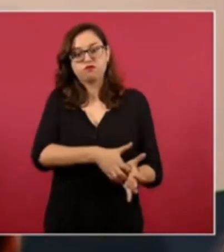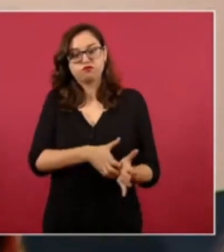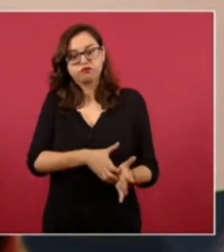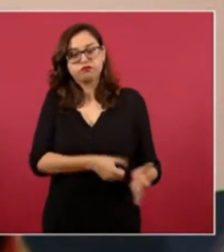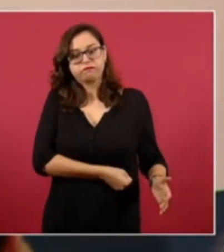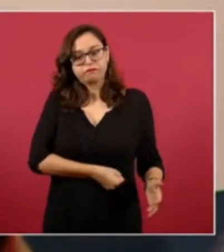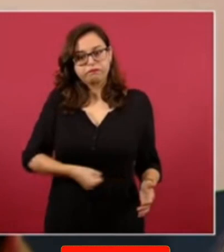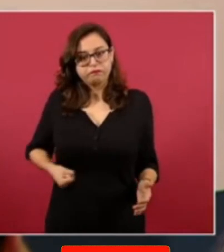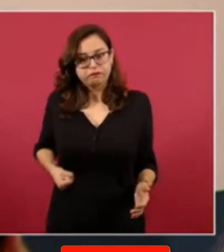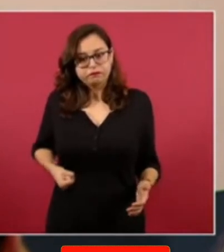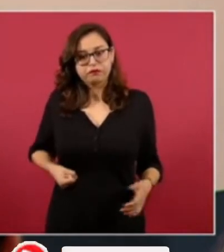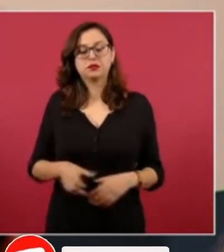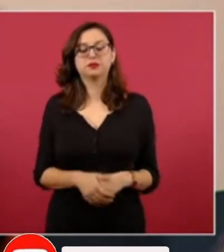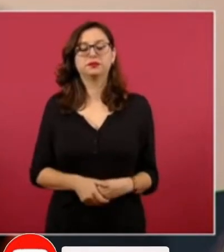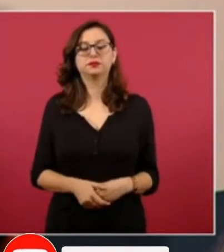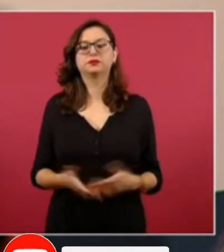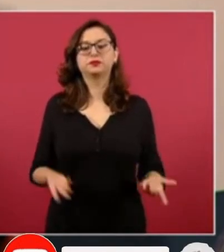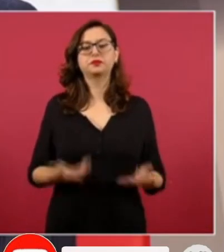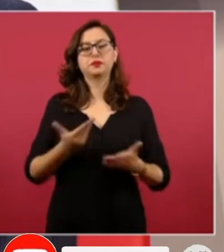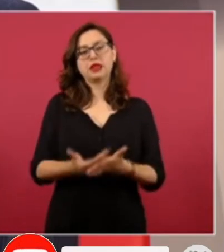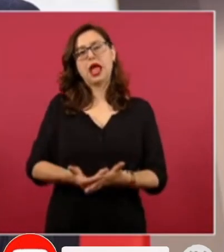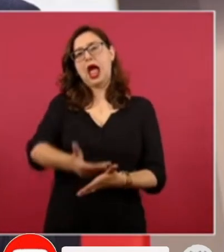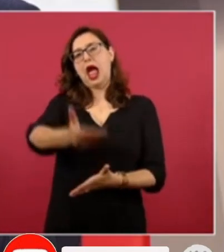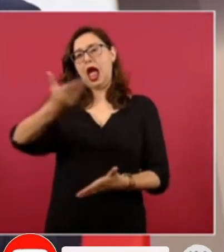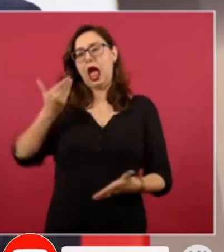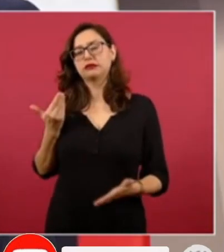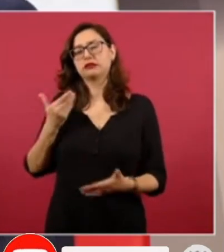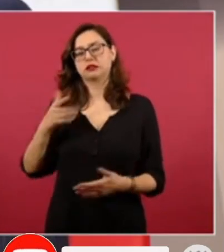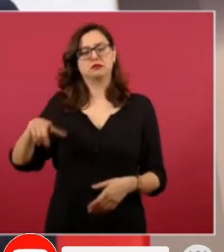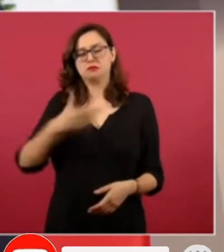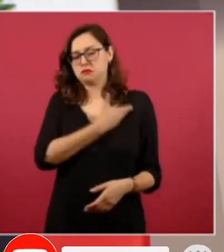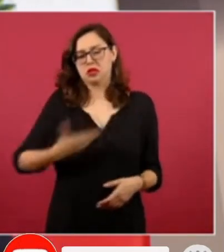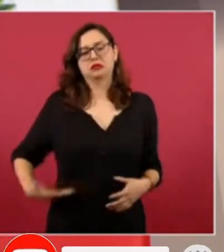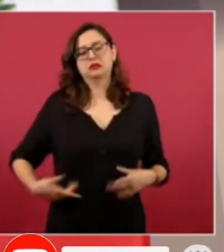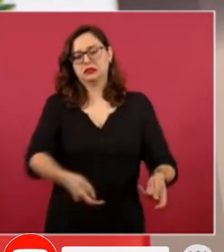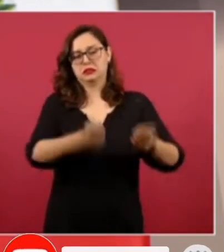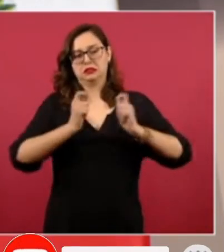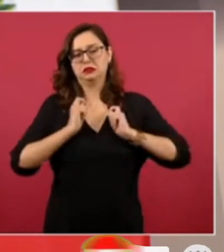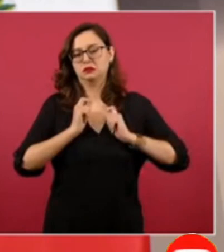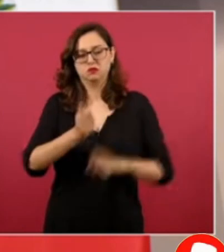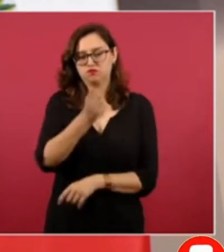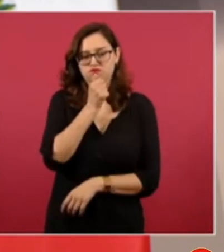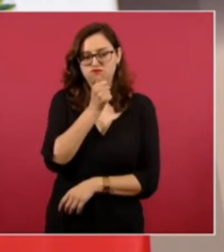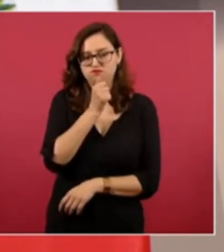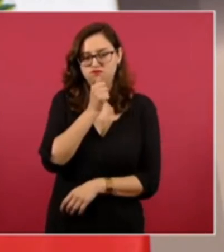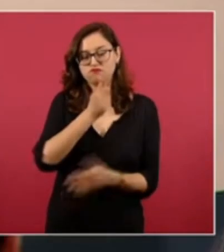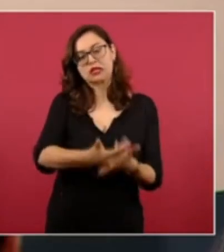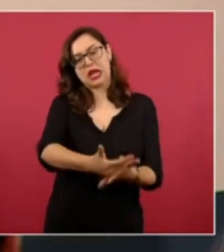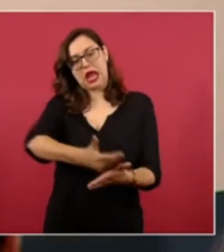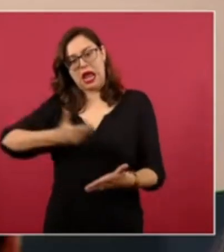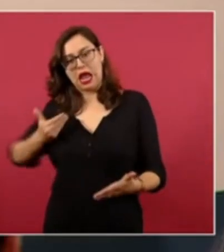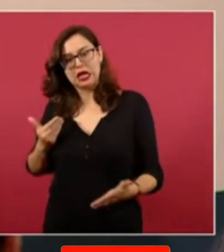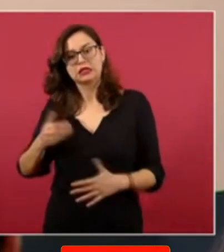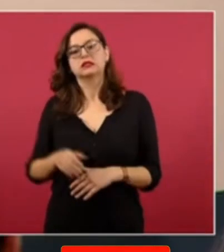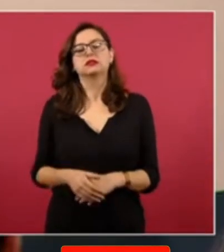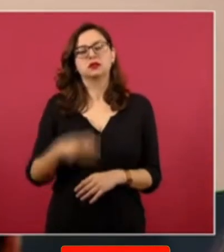Calculábamos antes de llegar al gobierno que podíamos obtener, ahorrar alrededor de 800,000